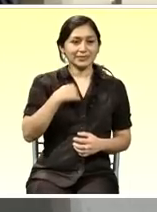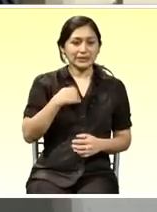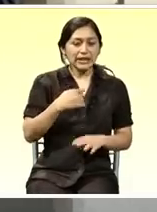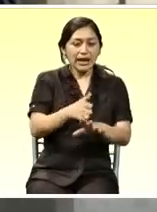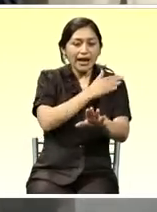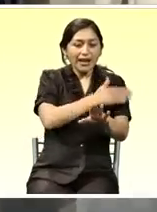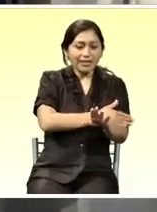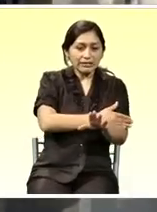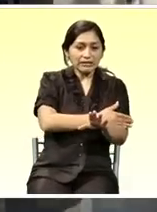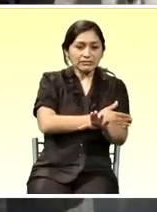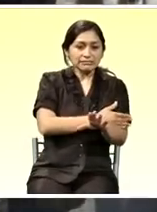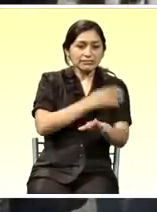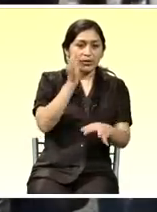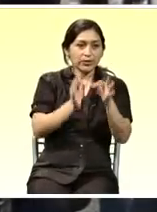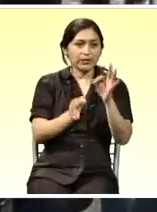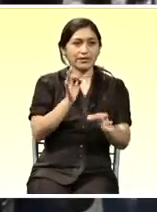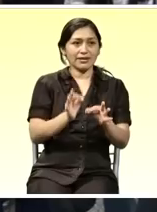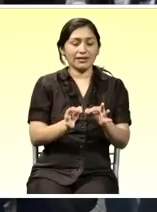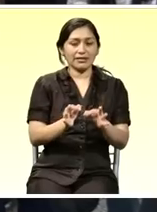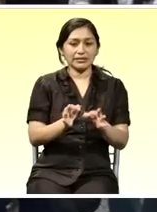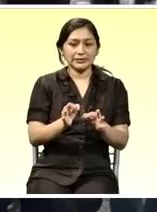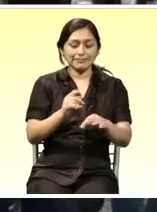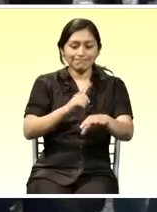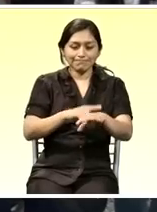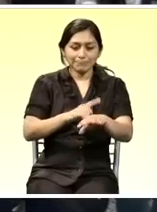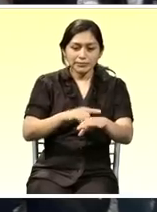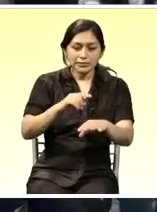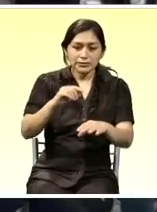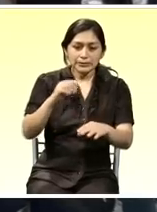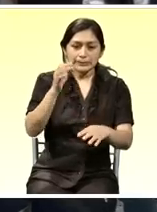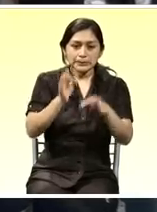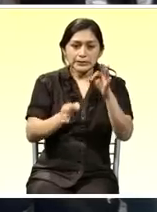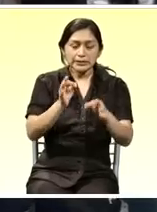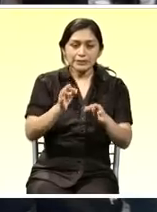juzgarme. Entonces no podré pedirte piedad,